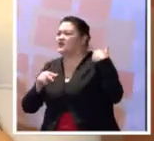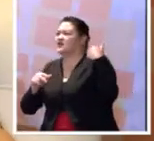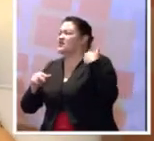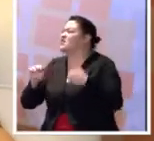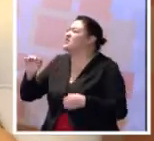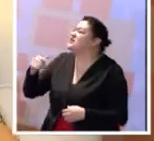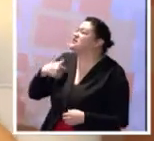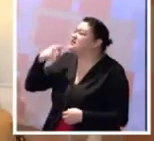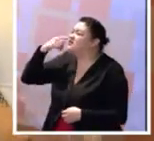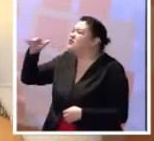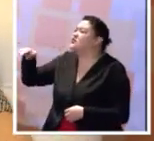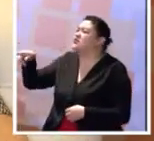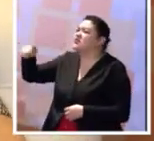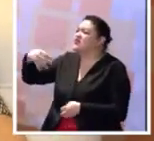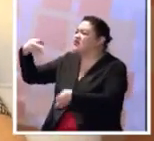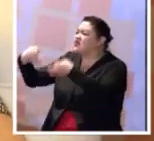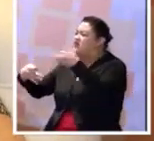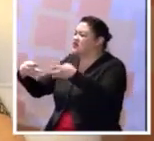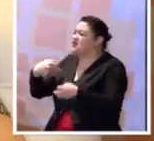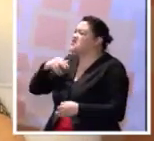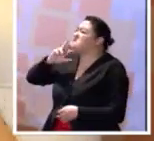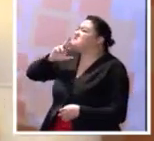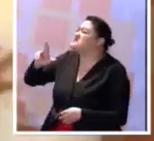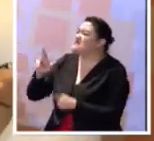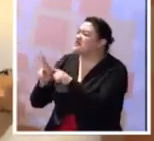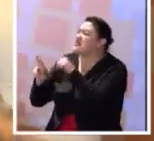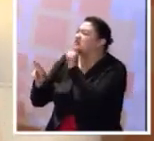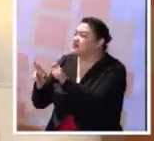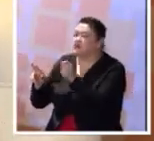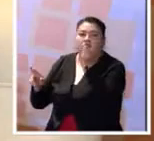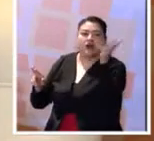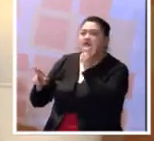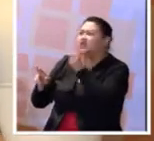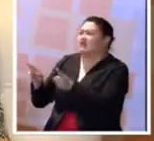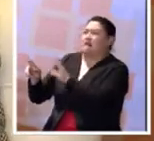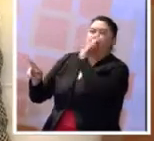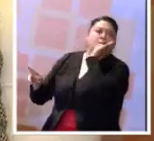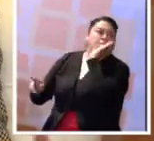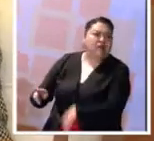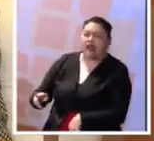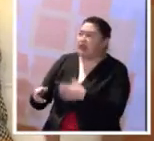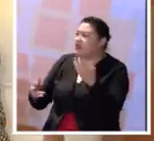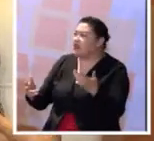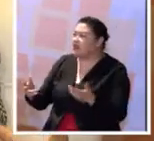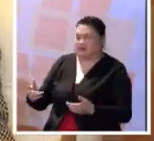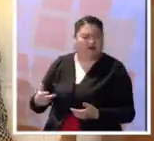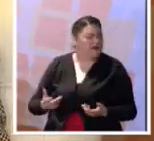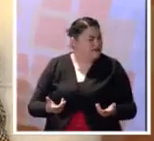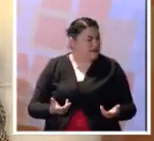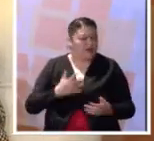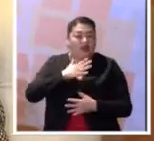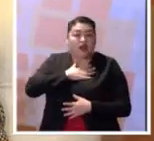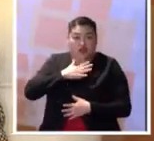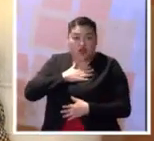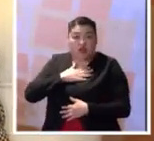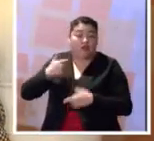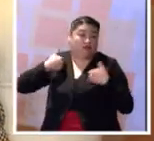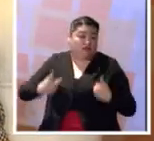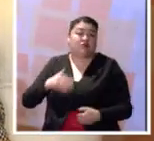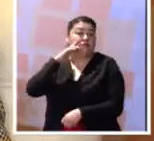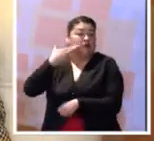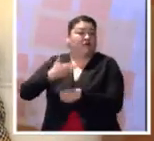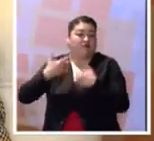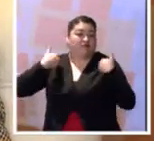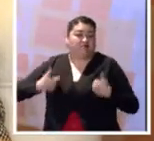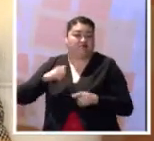oye, ¿qué decidieron en esa resolución? Porque dicen que es caótica. Y yo para empezar fui la ponente, tuve esa